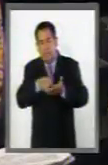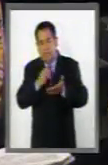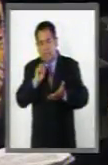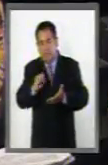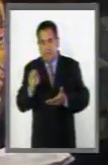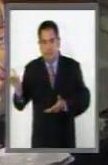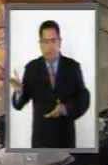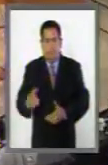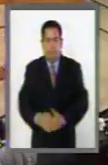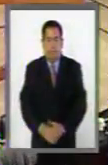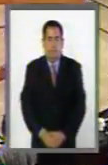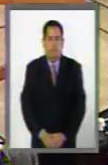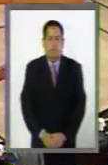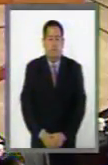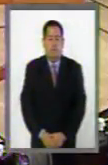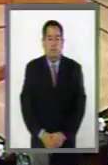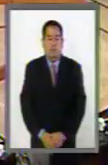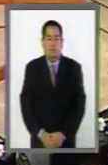dictamen.